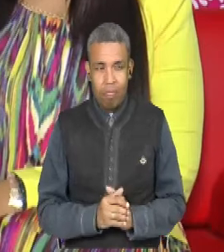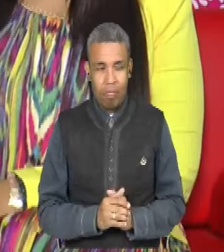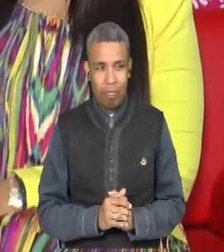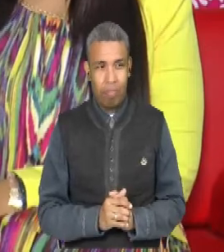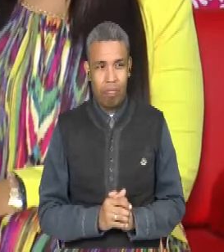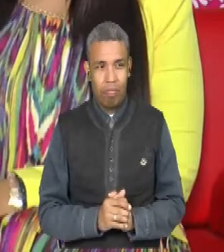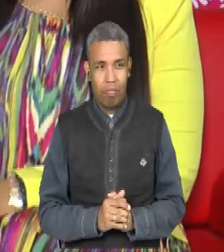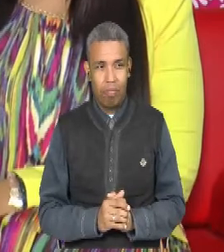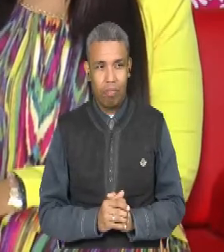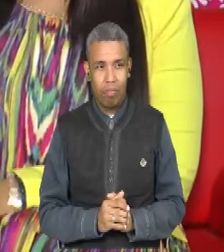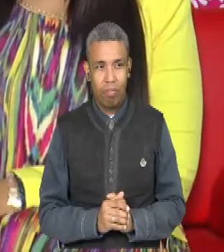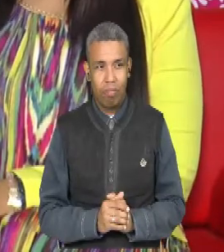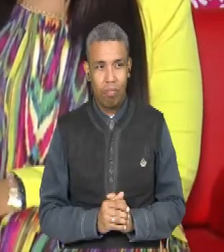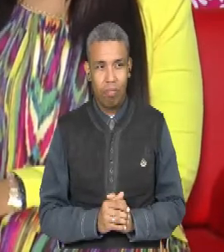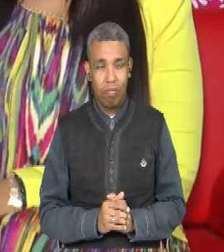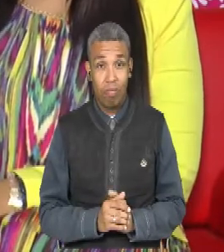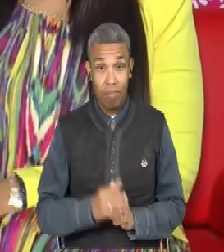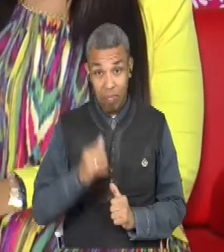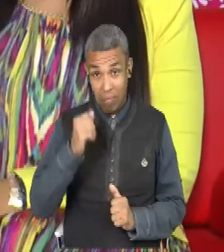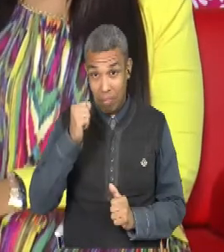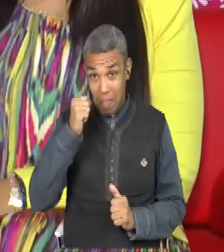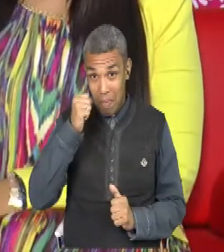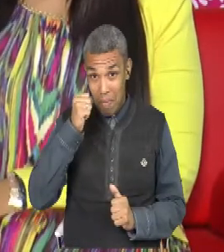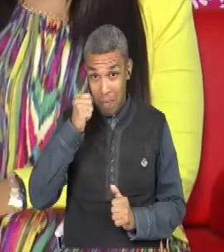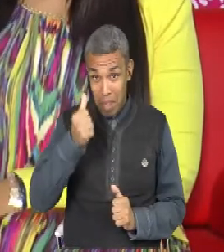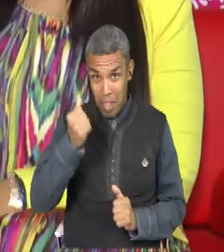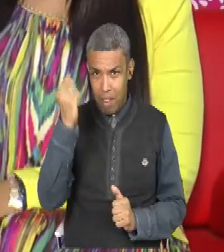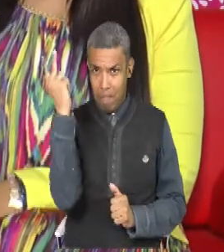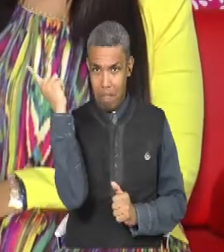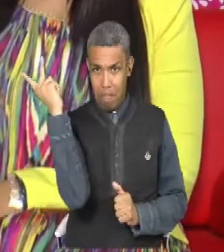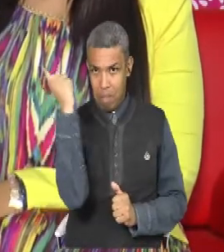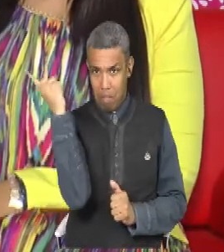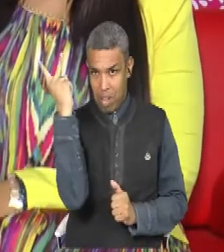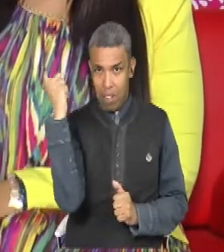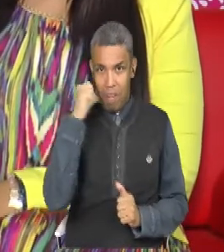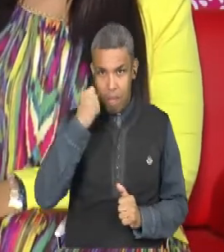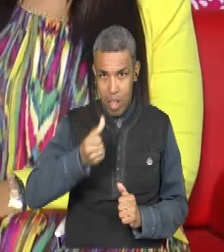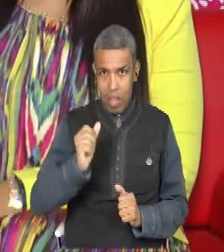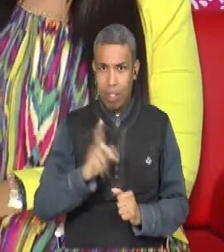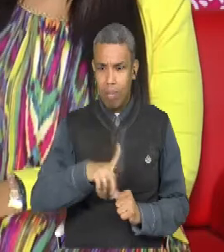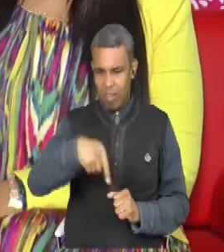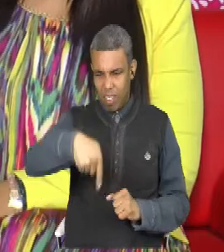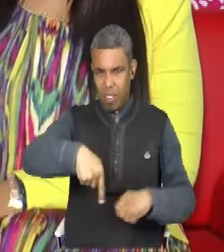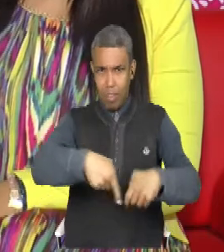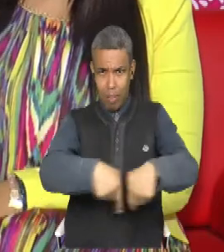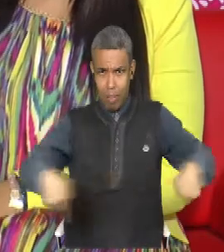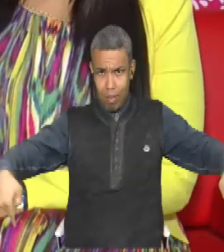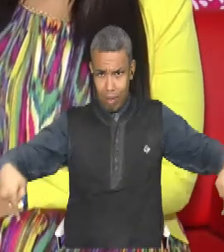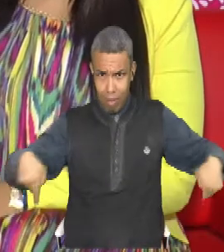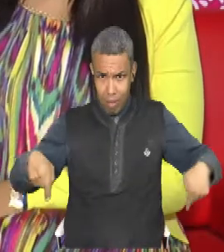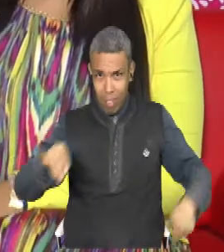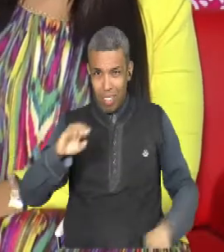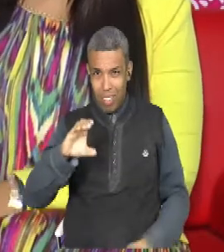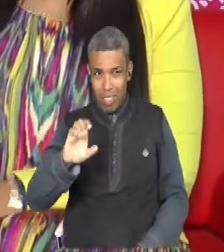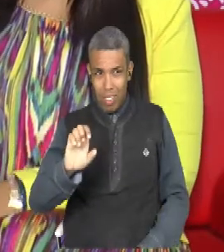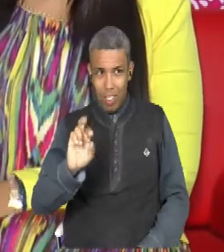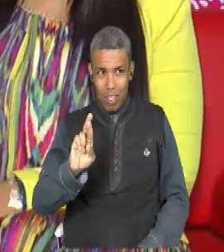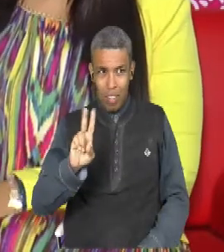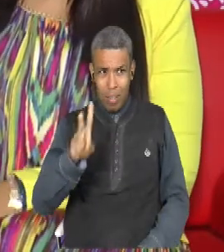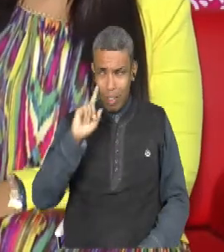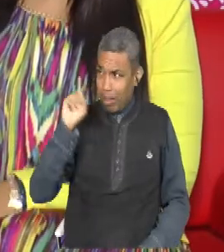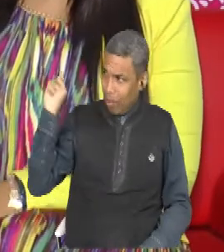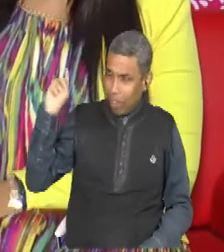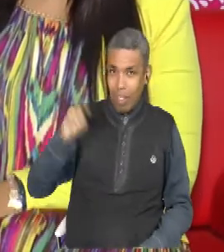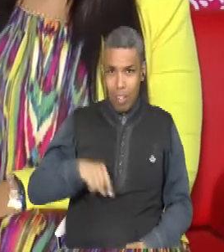televidentes, para invitarlos este viernes. Mañana a la cervecería, esta casa de los artistas que como siempre